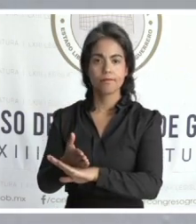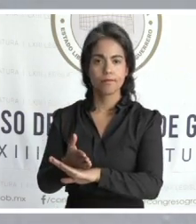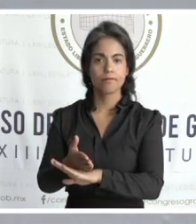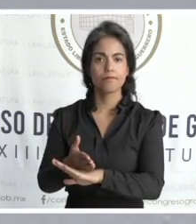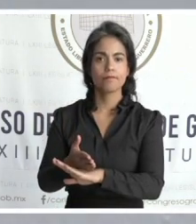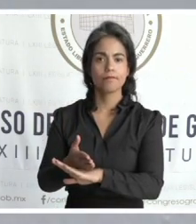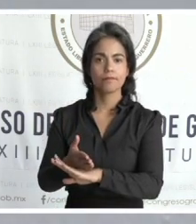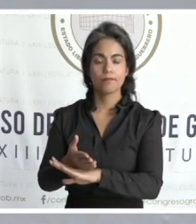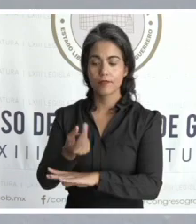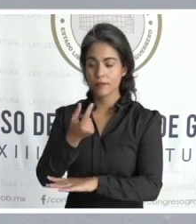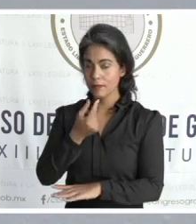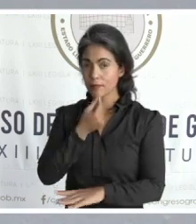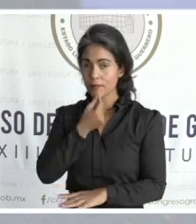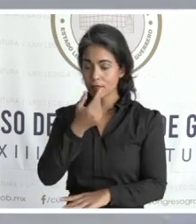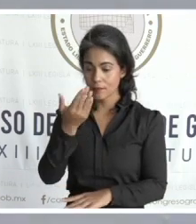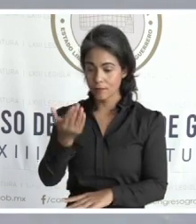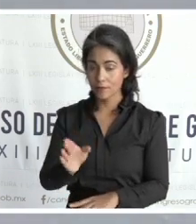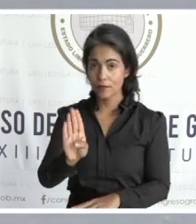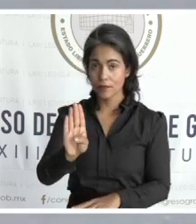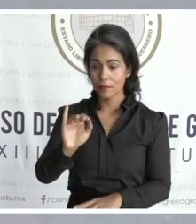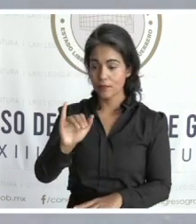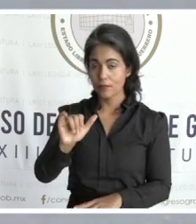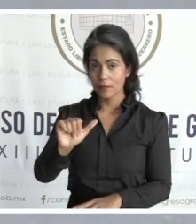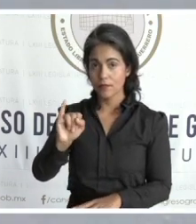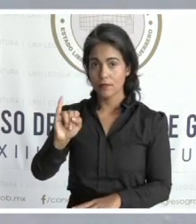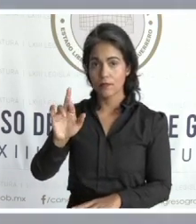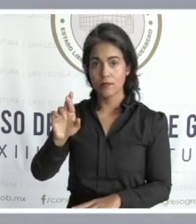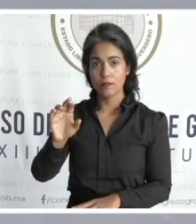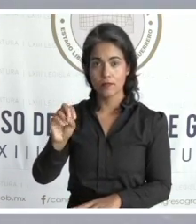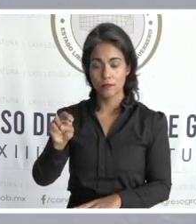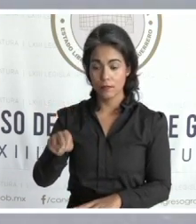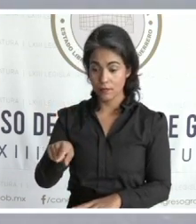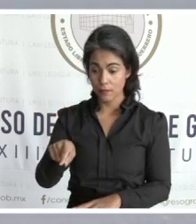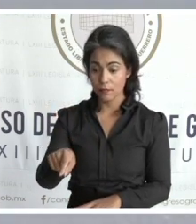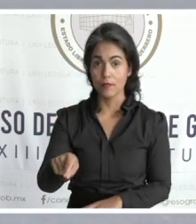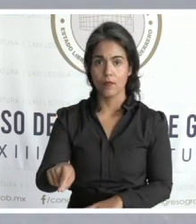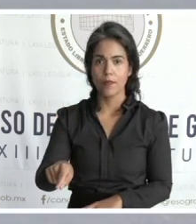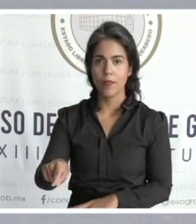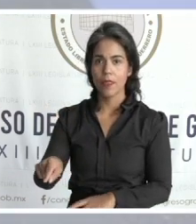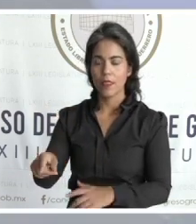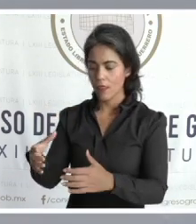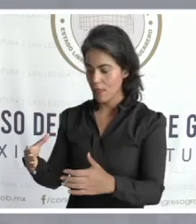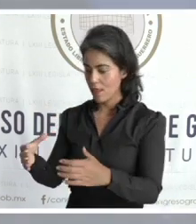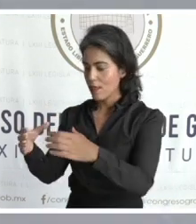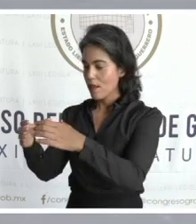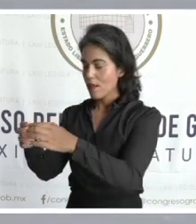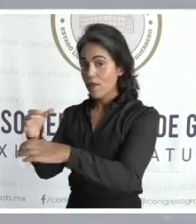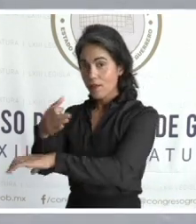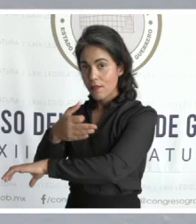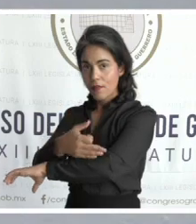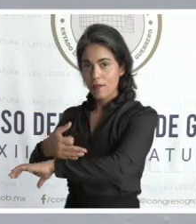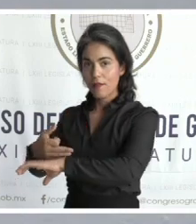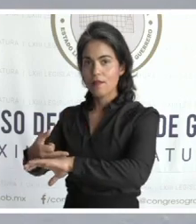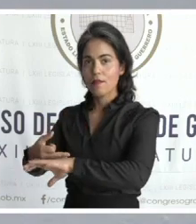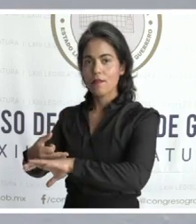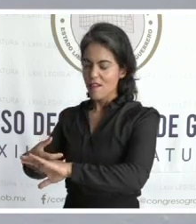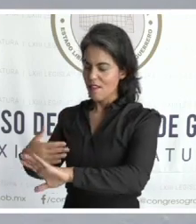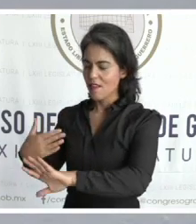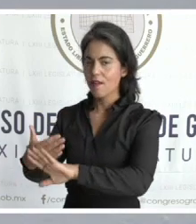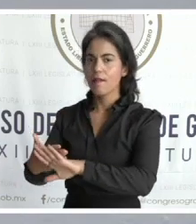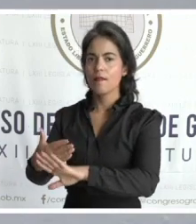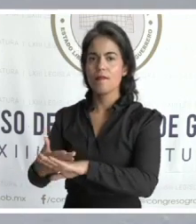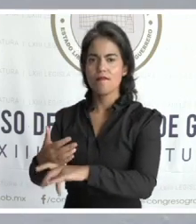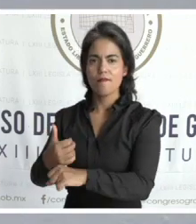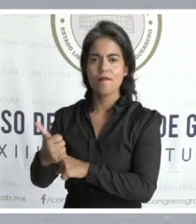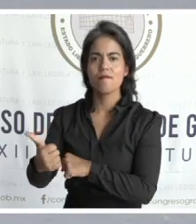Este asesinato deja al descubierto que la violencia familiar está muy arraigada y presente